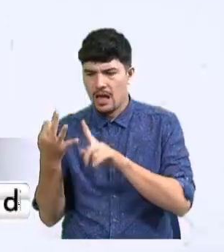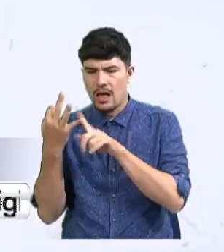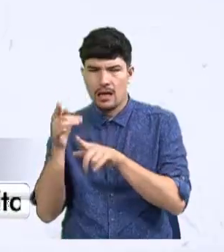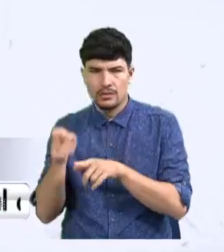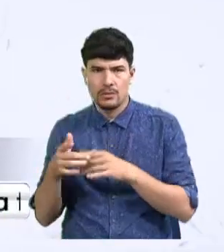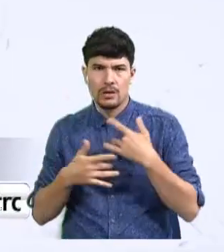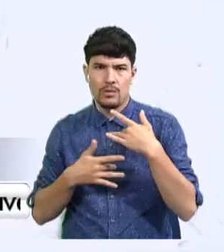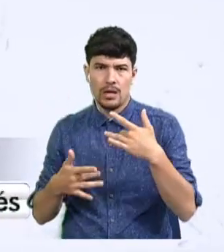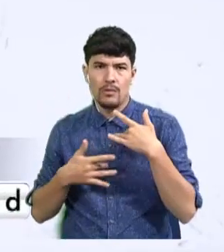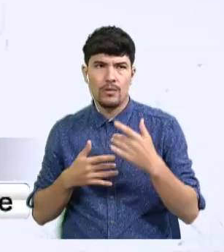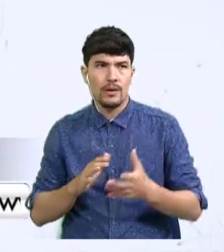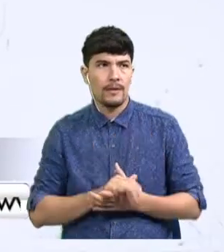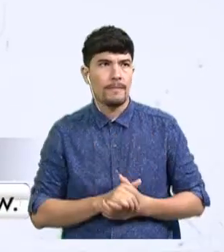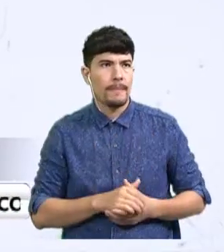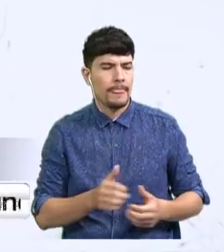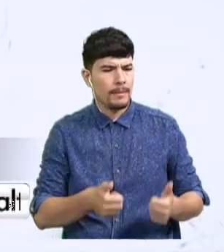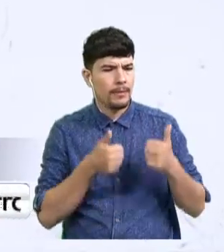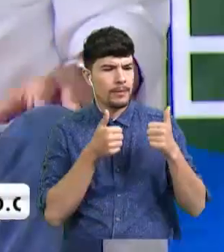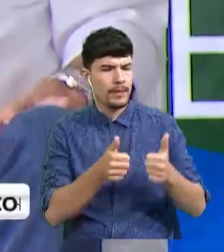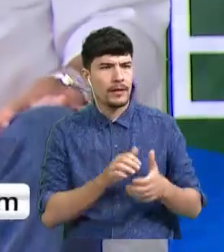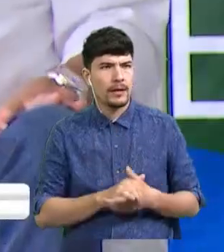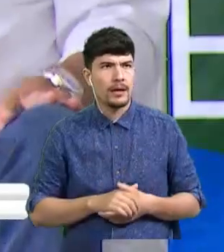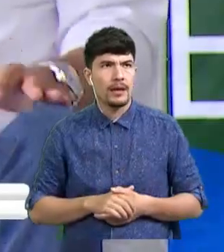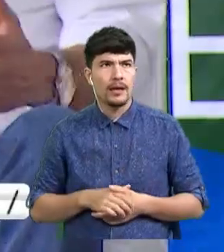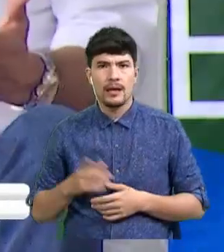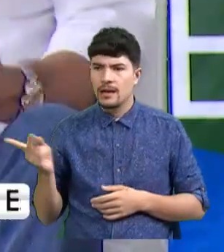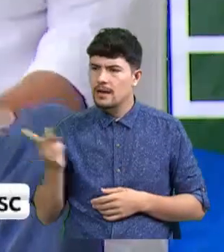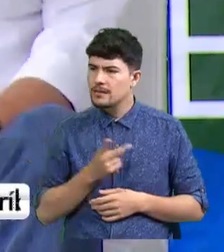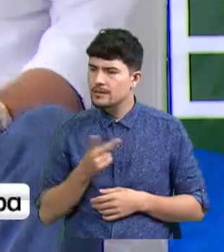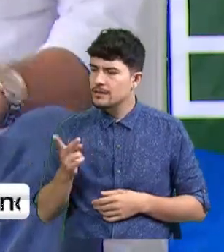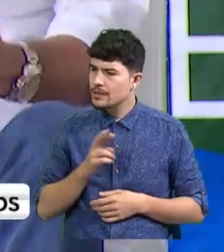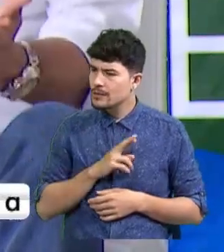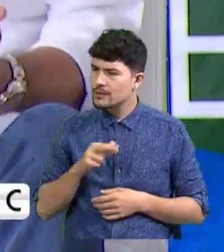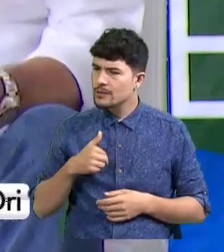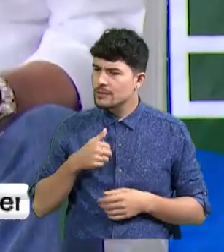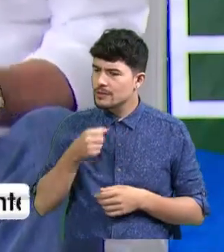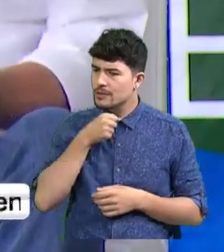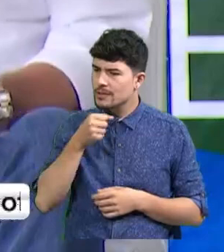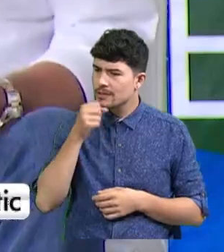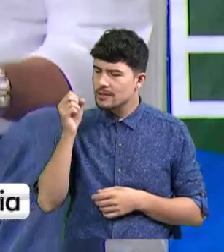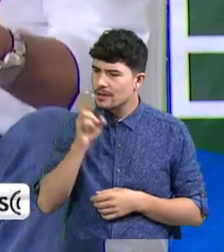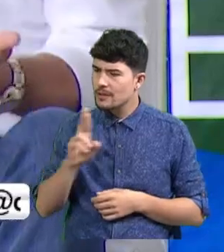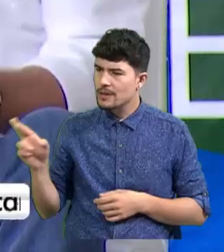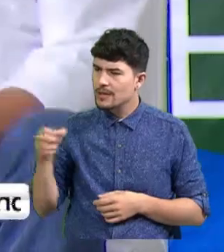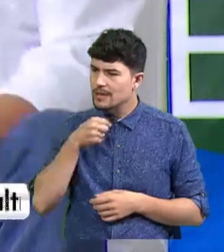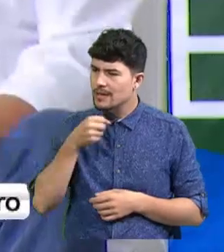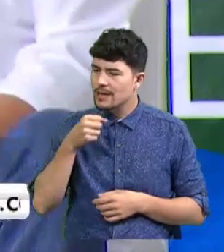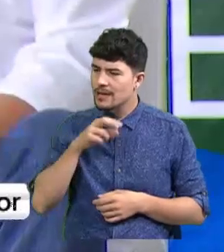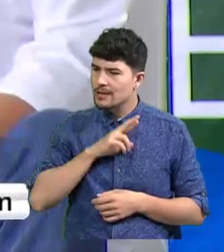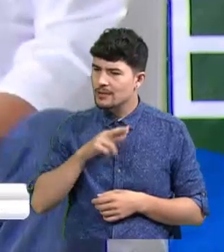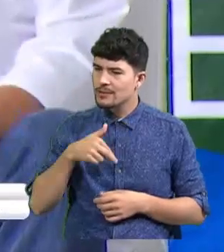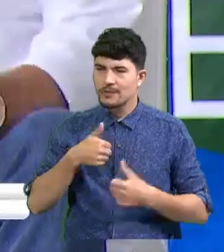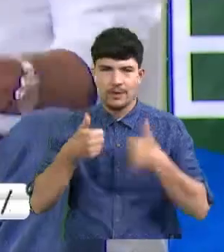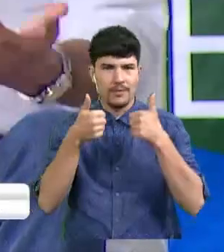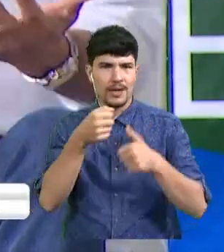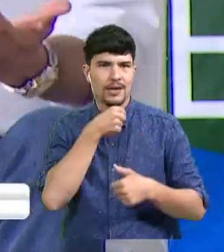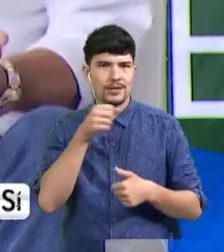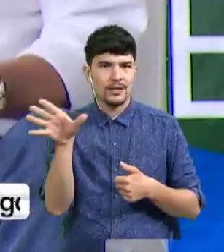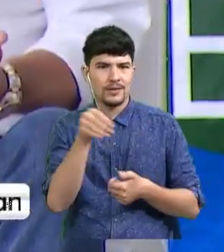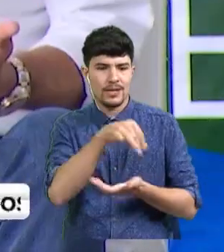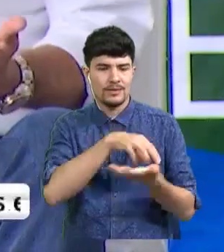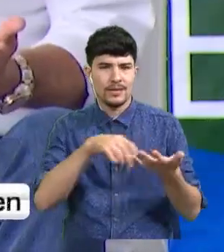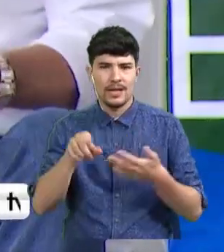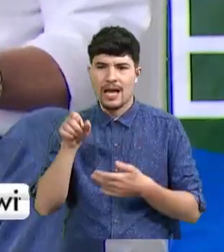colabora haciendo... Oye, Sergio, muy bien, y Karen y María Ángel, estamos en un noticiero y creo que ahí acaba de ocurrir una gran noticia para los santandereanos.